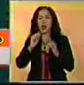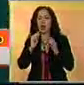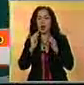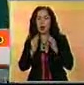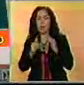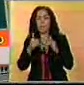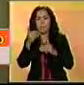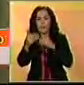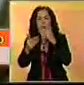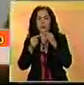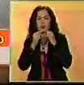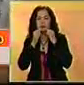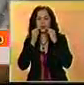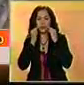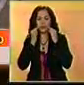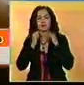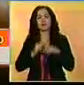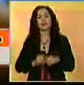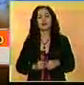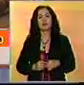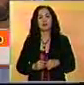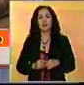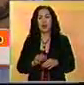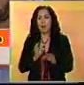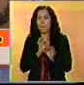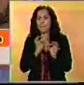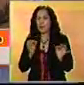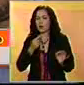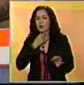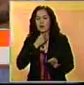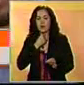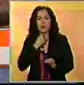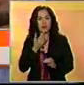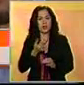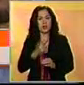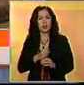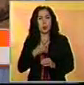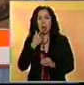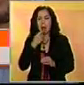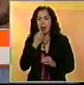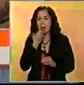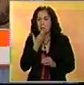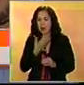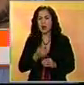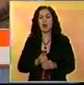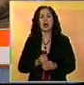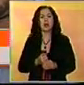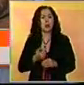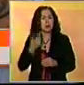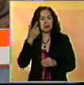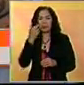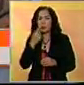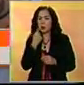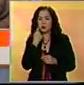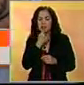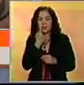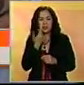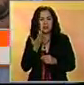en los siguientes alineadores. Para mí es perfecto. Puedo hablar, funcionar, no parezco que tengo